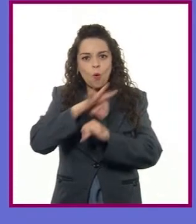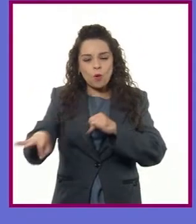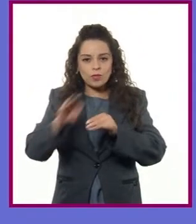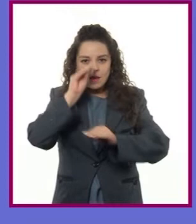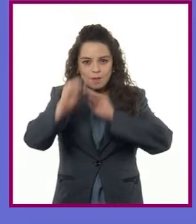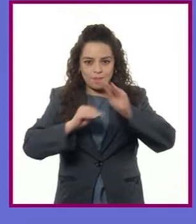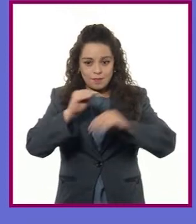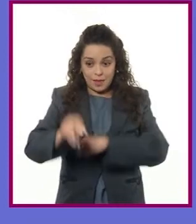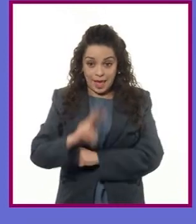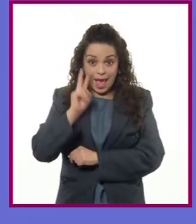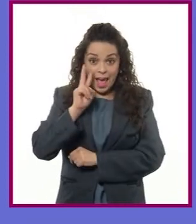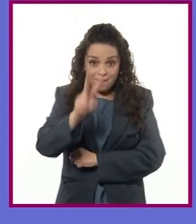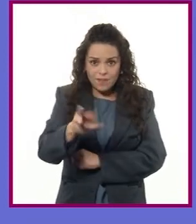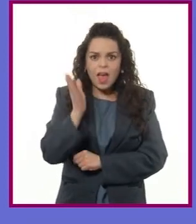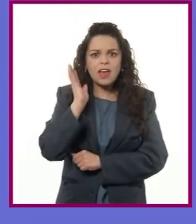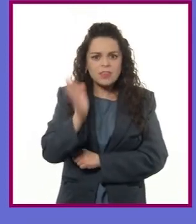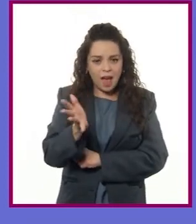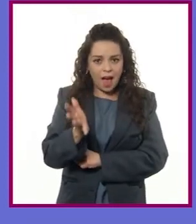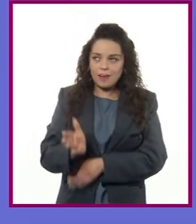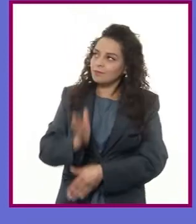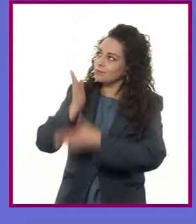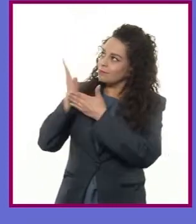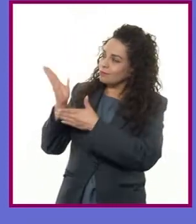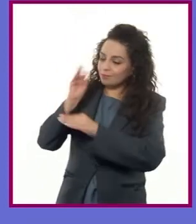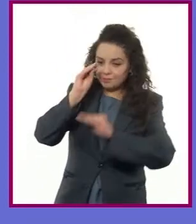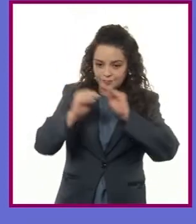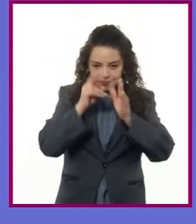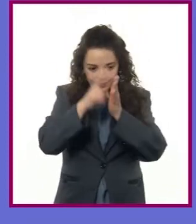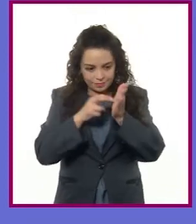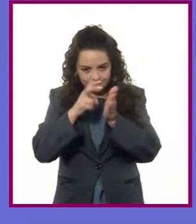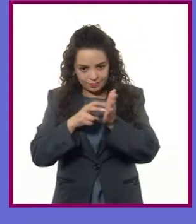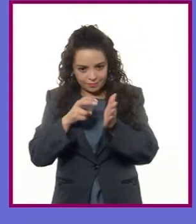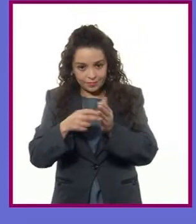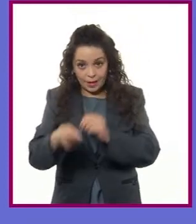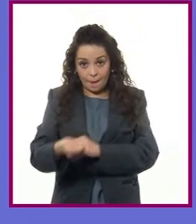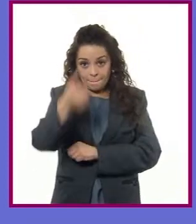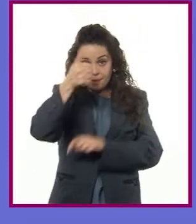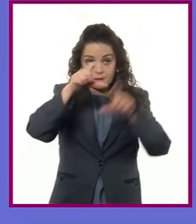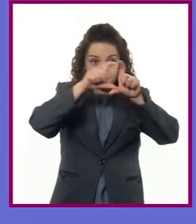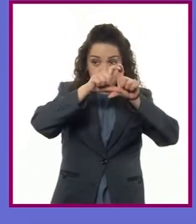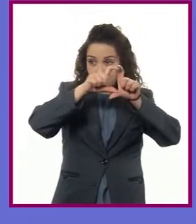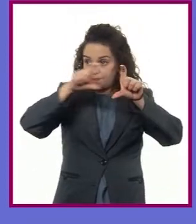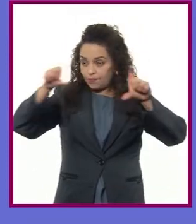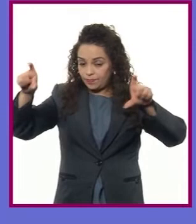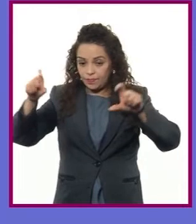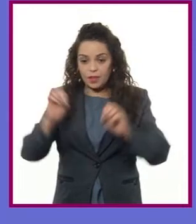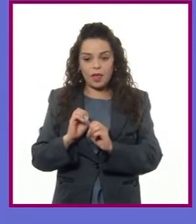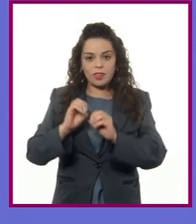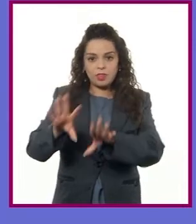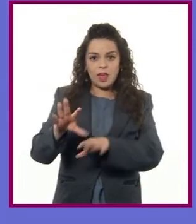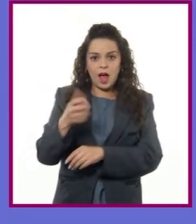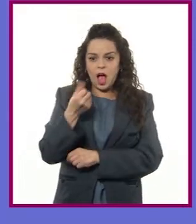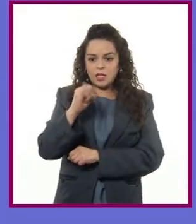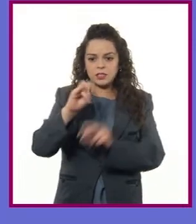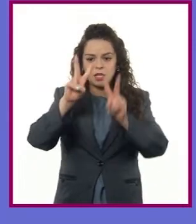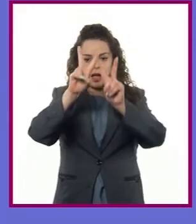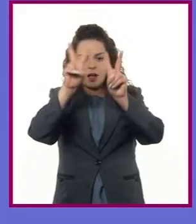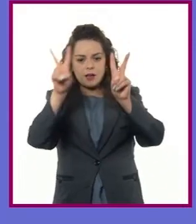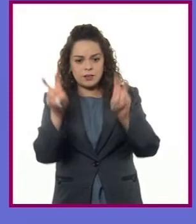Como observan, ya editamos la nota. La primera cita la editamos y solo dejamos, entre